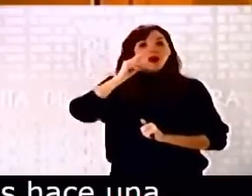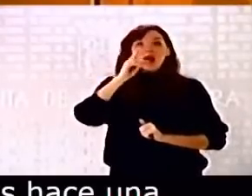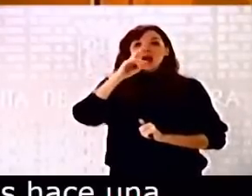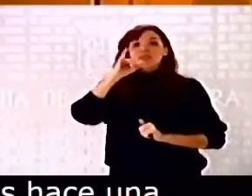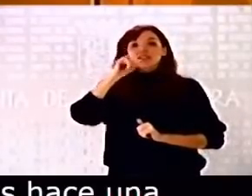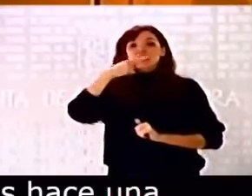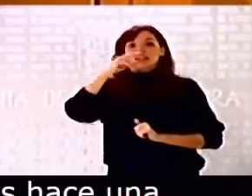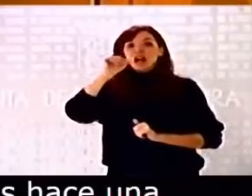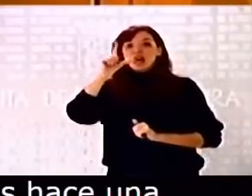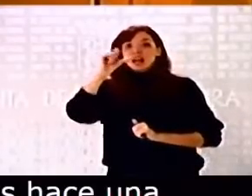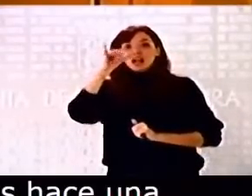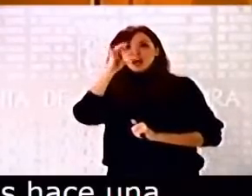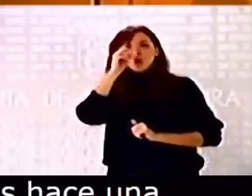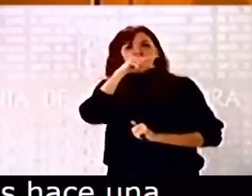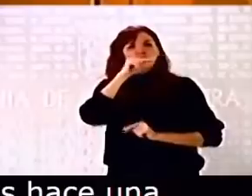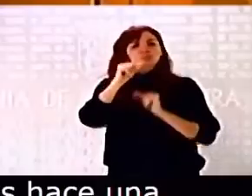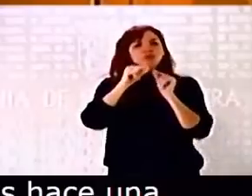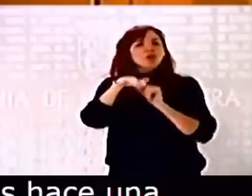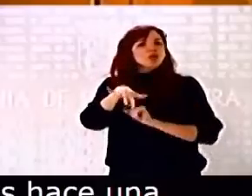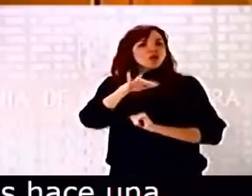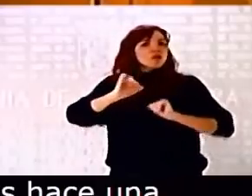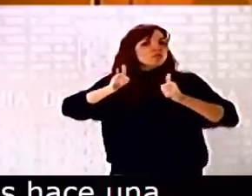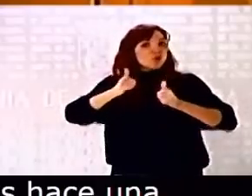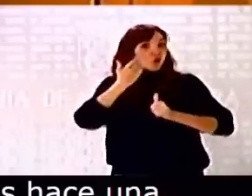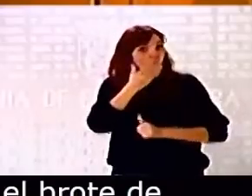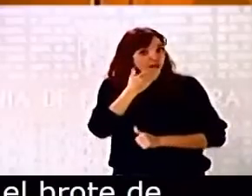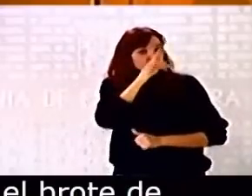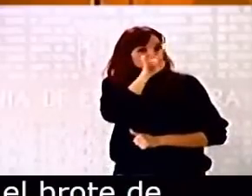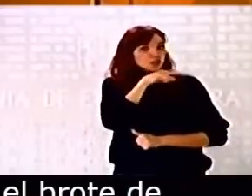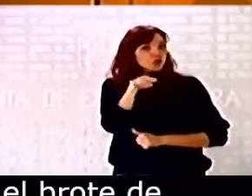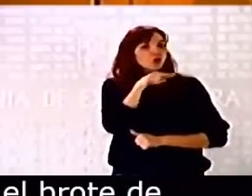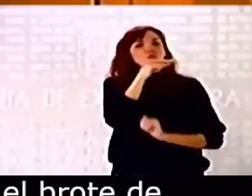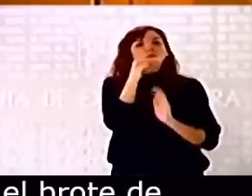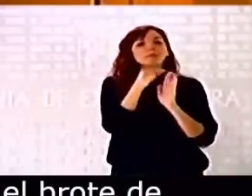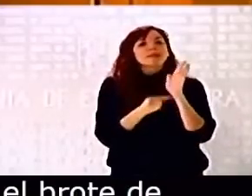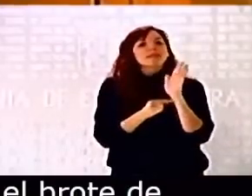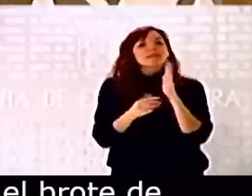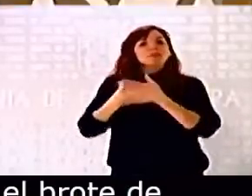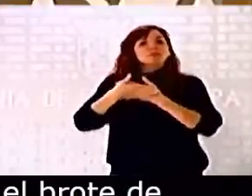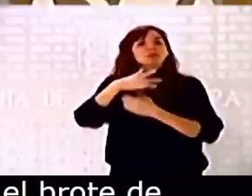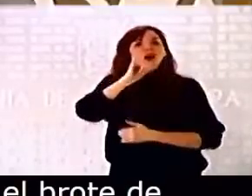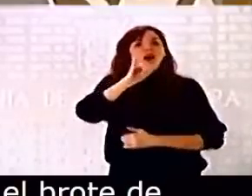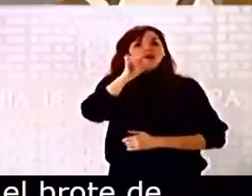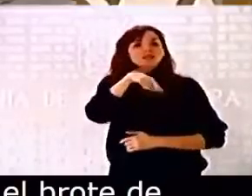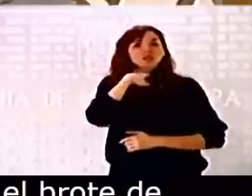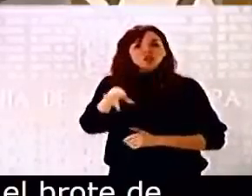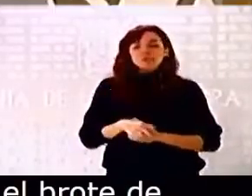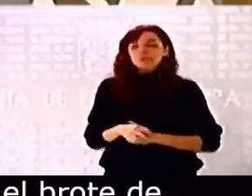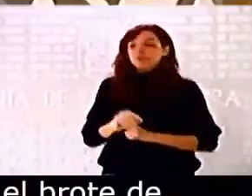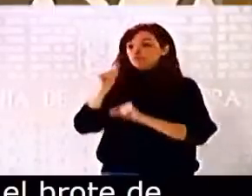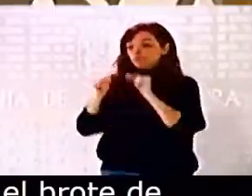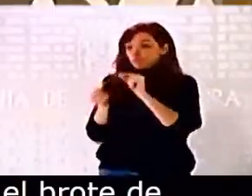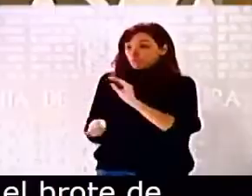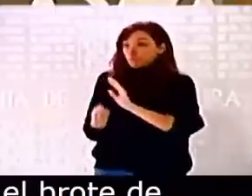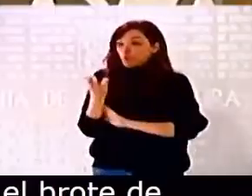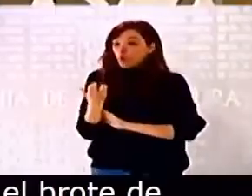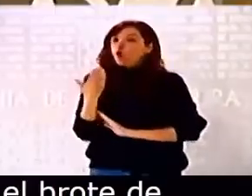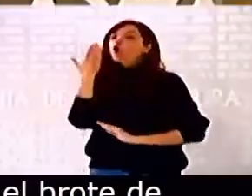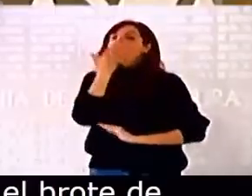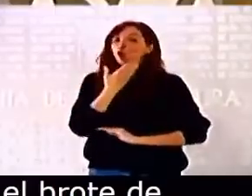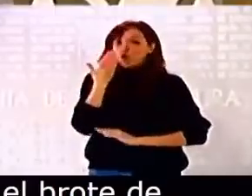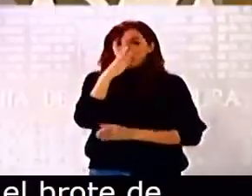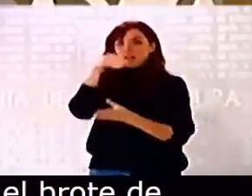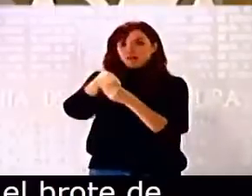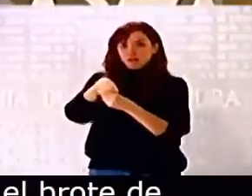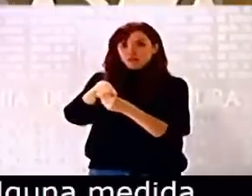y, en caso afirmativo, si se tomará alguna medida respecto a las clases. El brote tiene origen en el colegio, pero en el